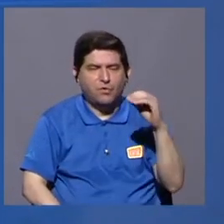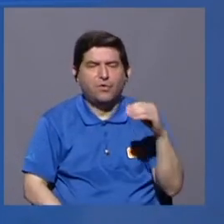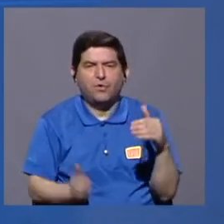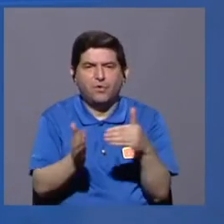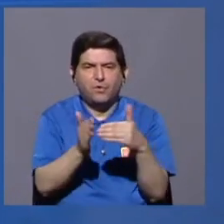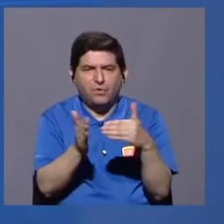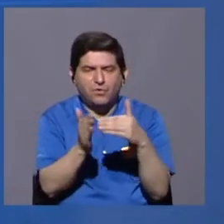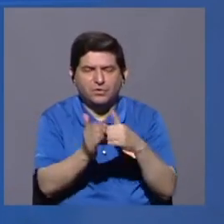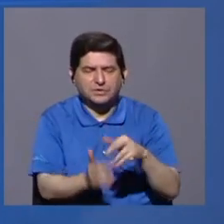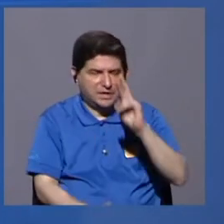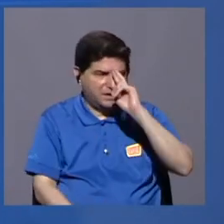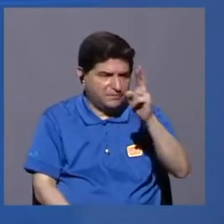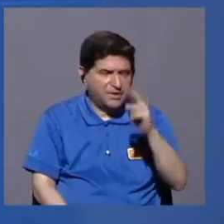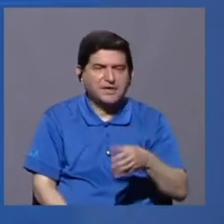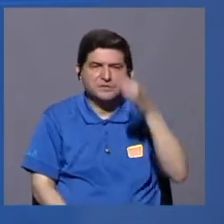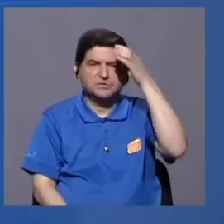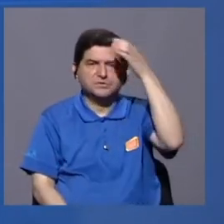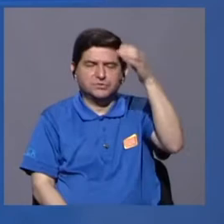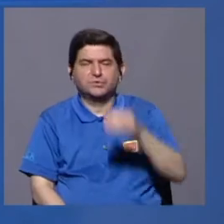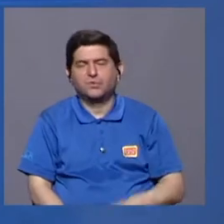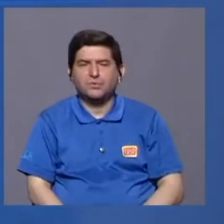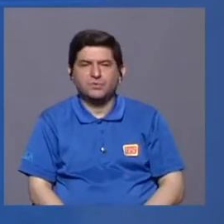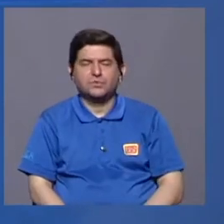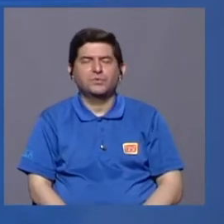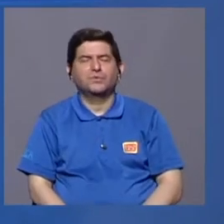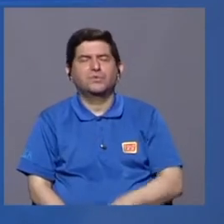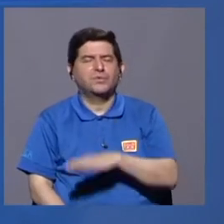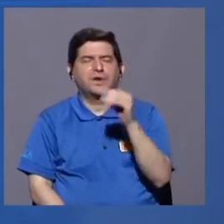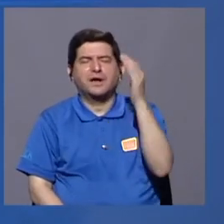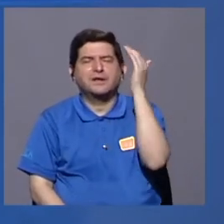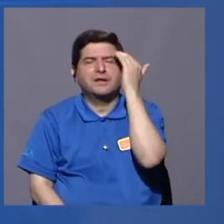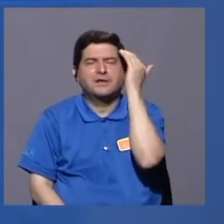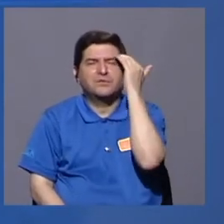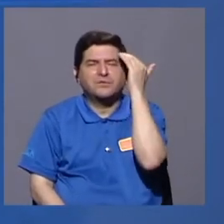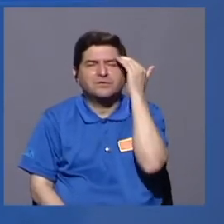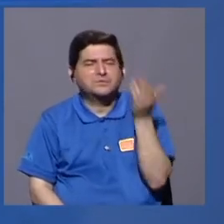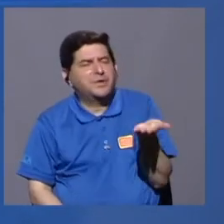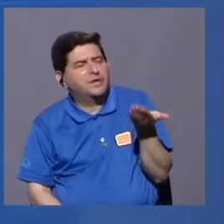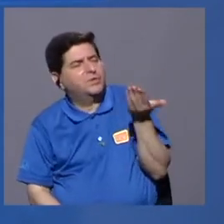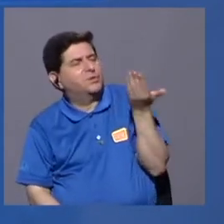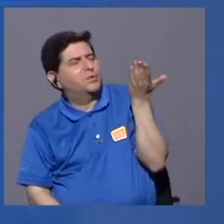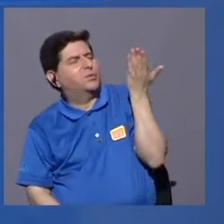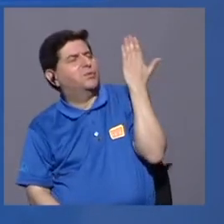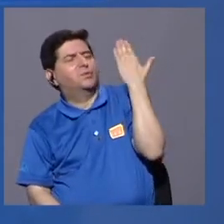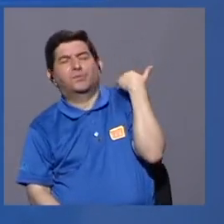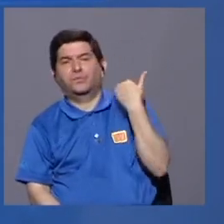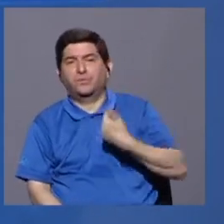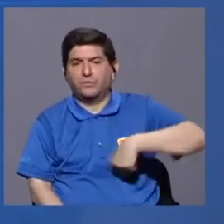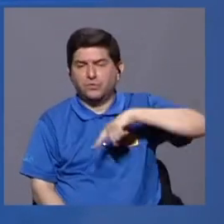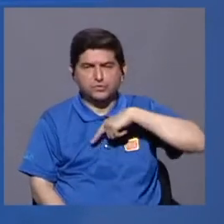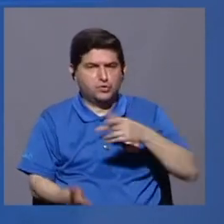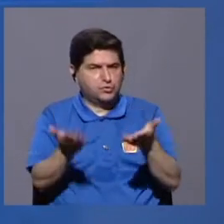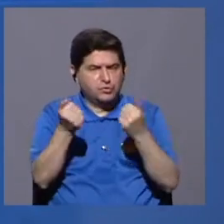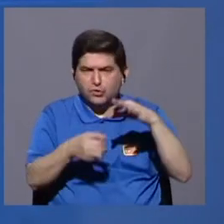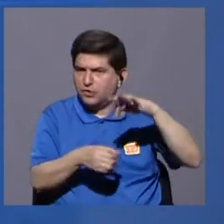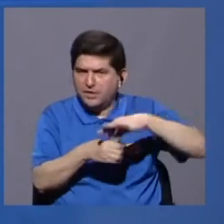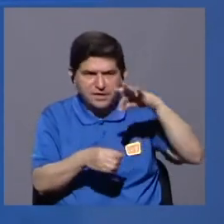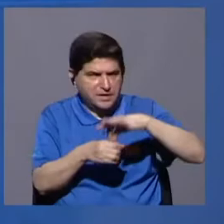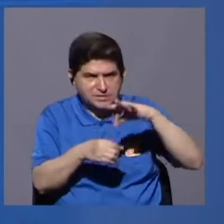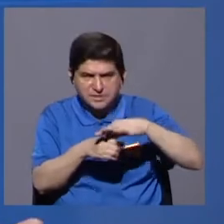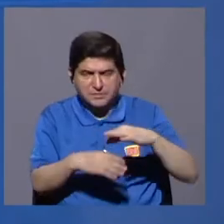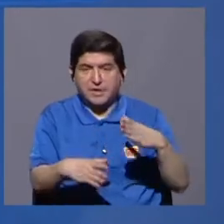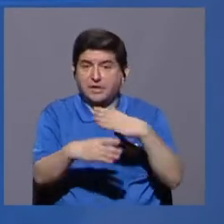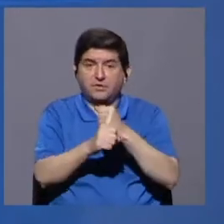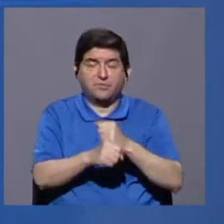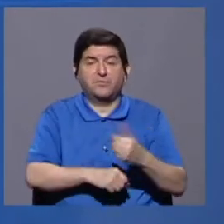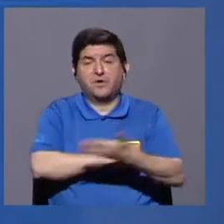reivindicar la cultura Bribri, el conocimiento ancestral de ellos. Nosotros no buscamos sembrar como lo haría